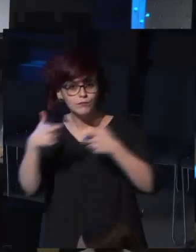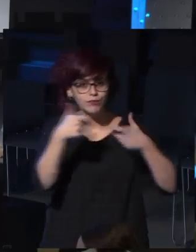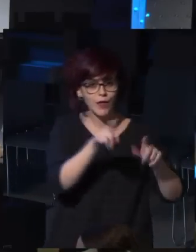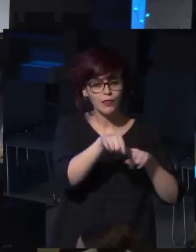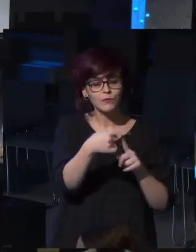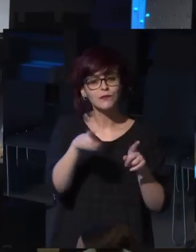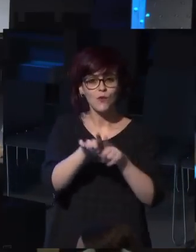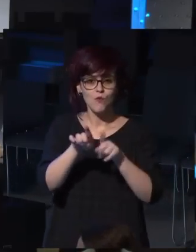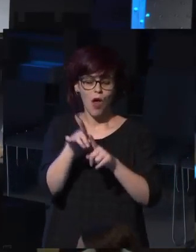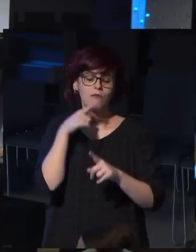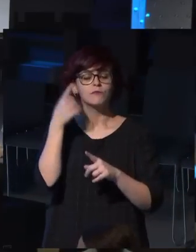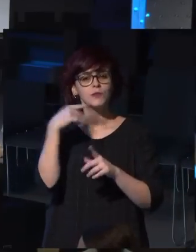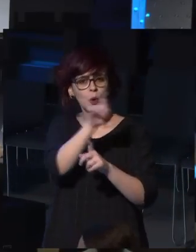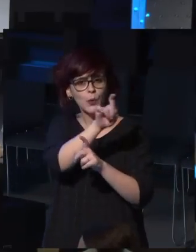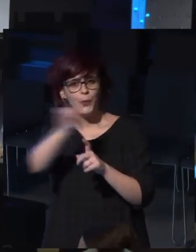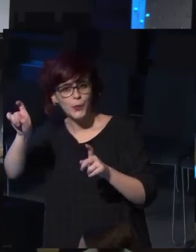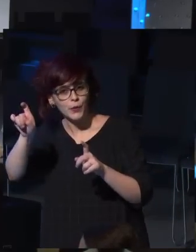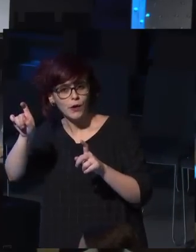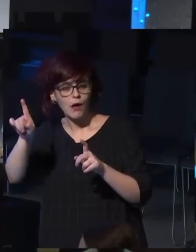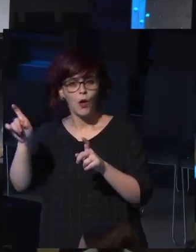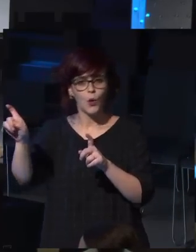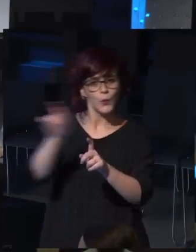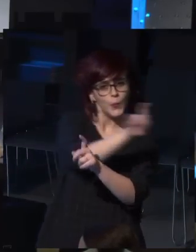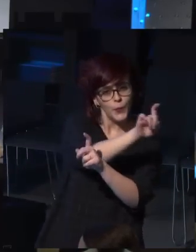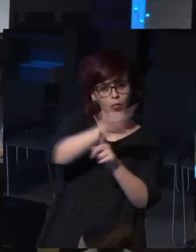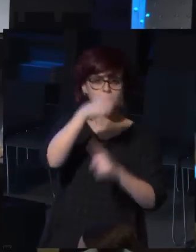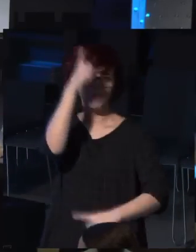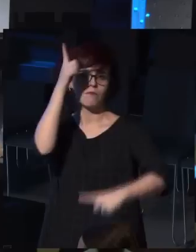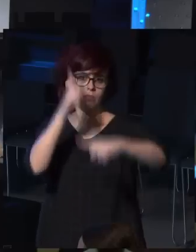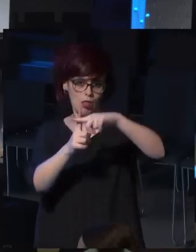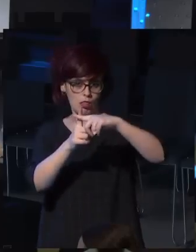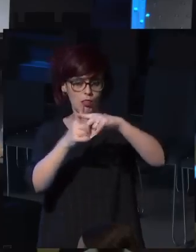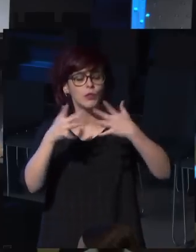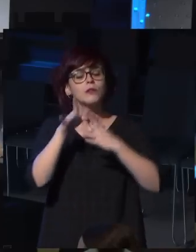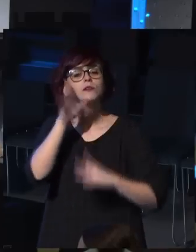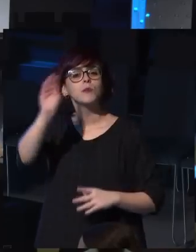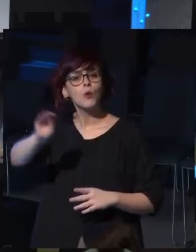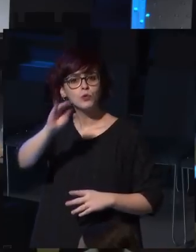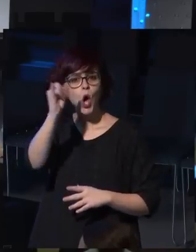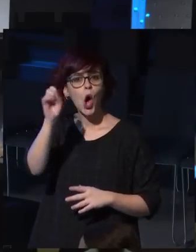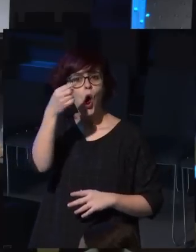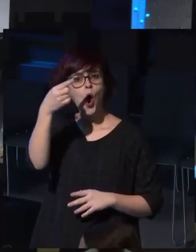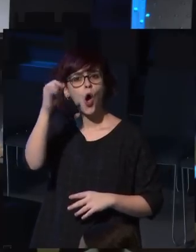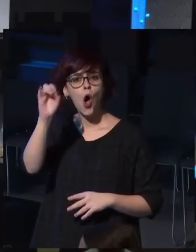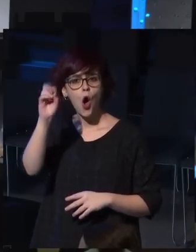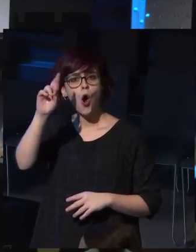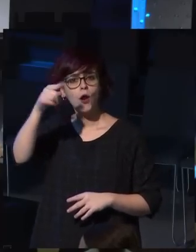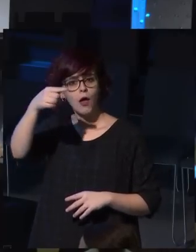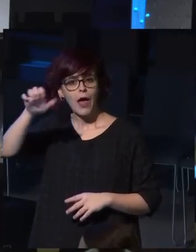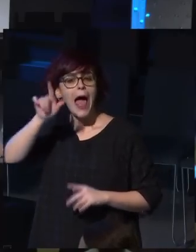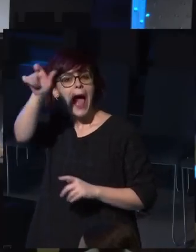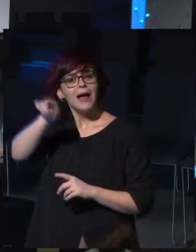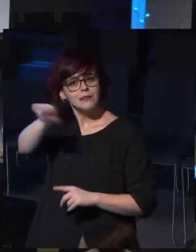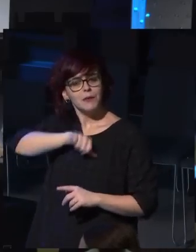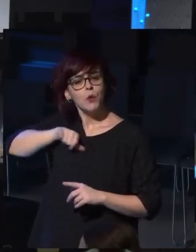del cursor. No sé, Jorge, dónde... Te pregunto a ti en este caso en particular, y no sé si puedes responder también por Vetusta,